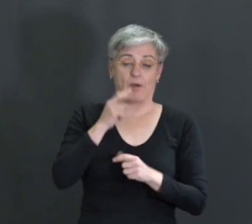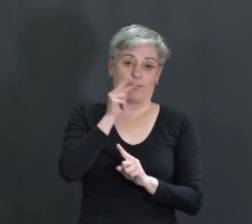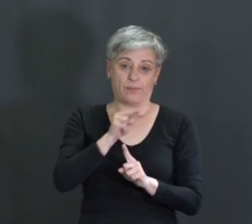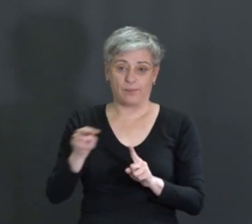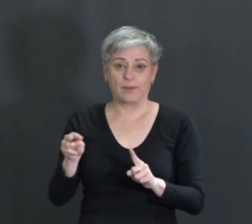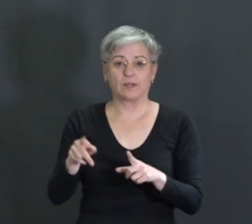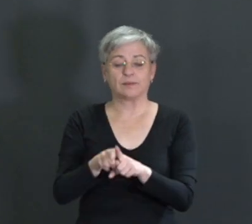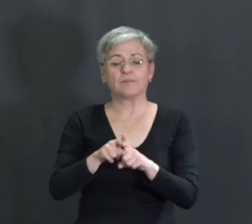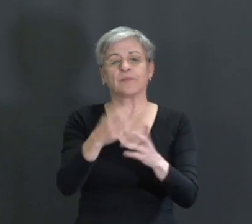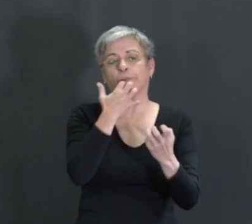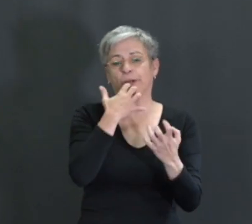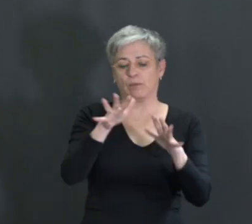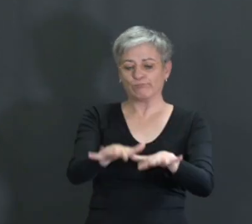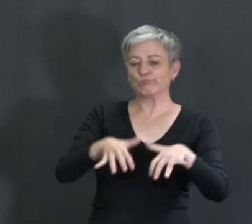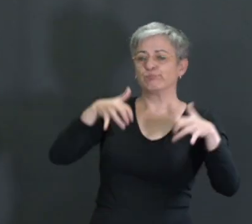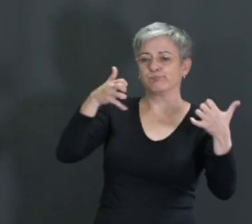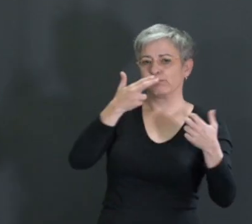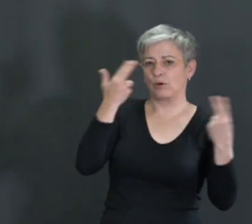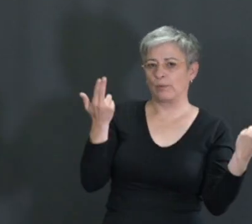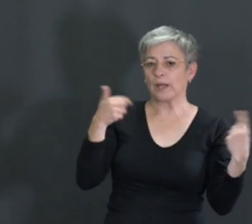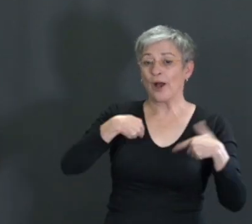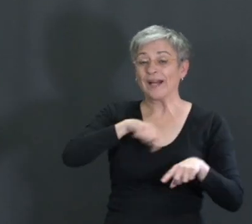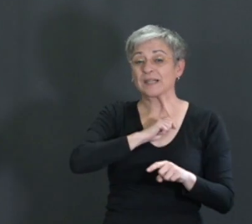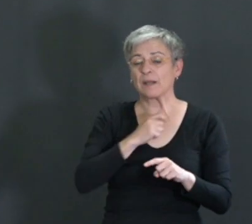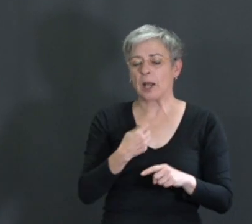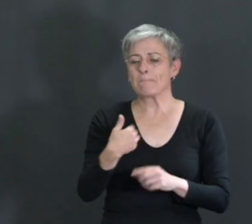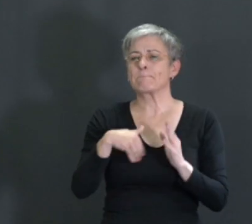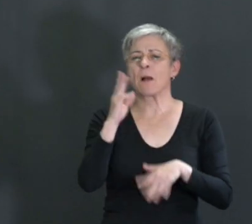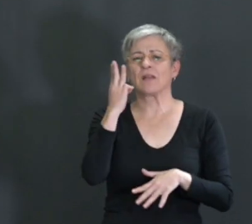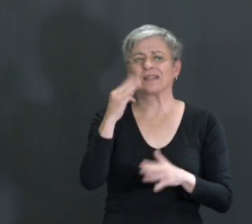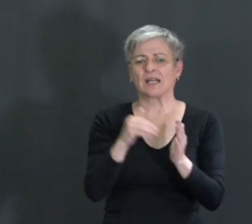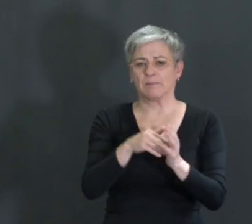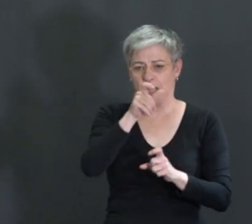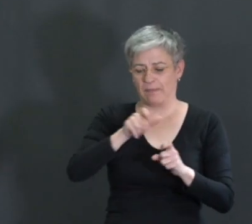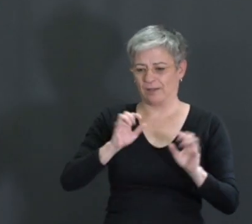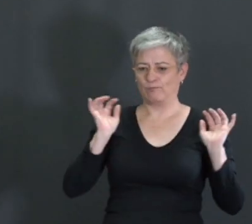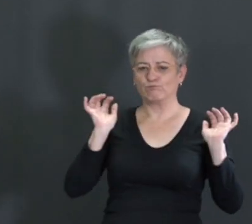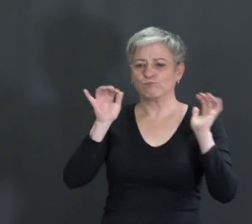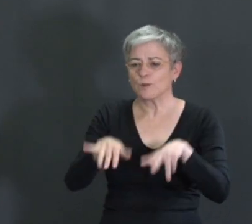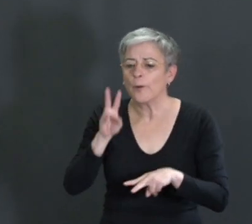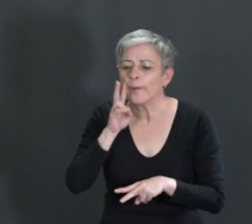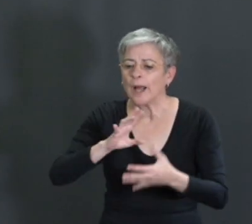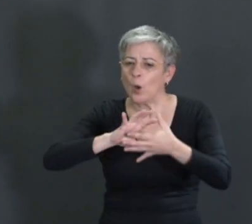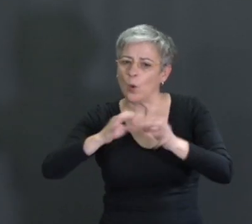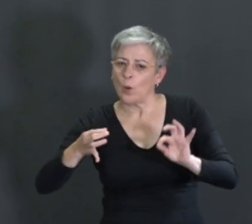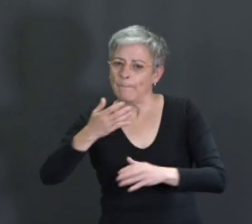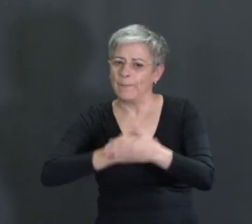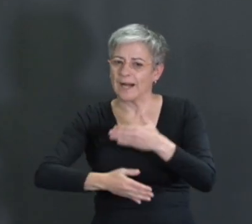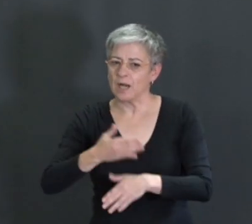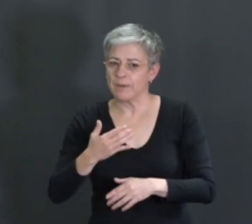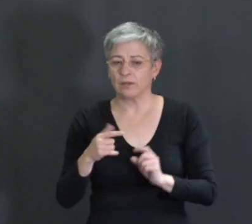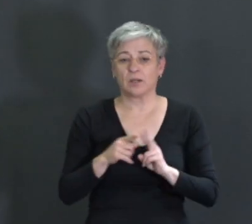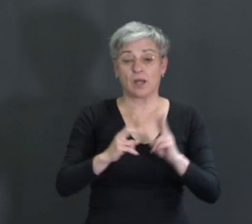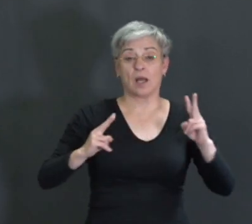están los espectadores, ¿no? Pues de España fueron más de 3.000 personas a ver los Juegos Paralímpicos. Allí en París